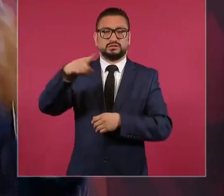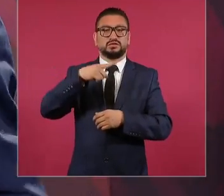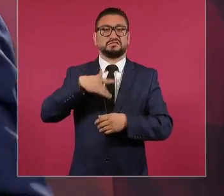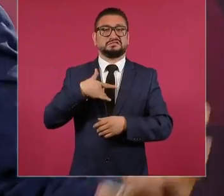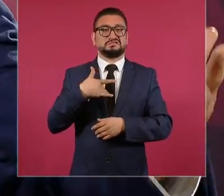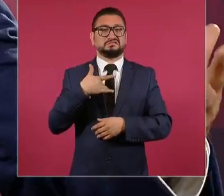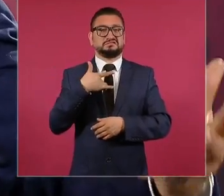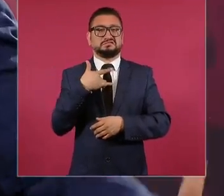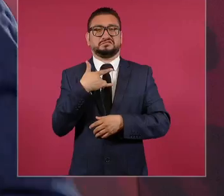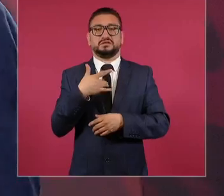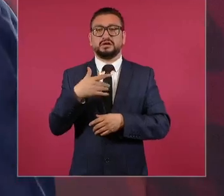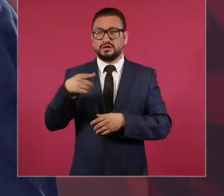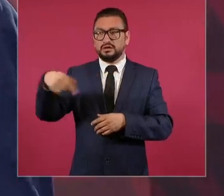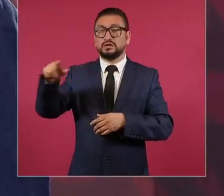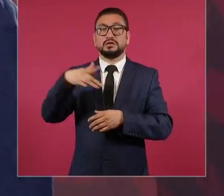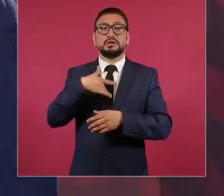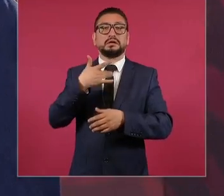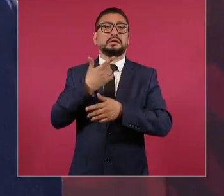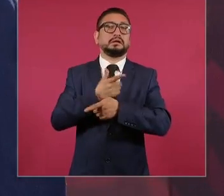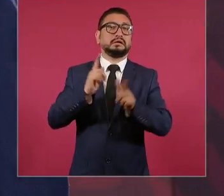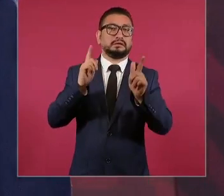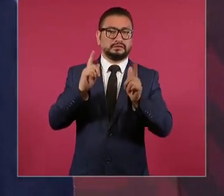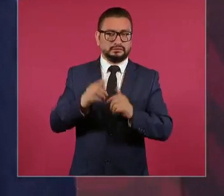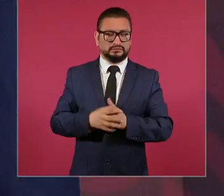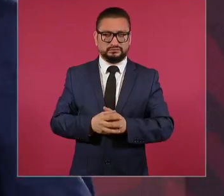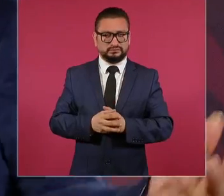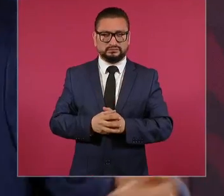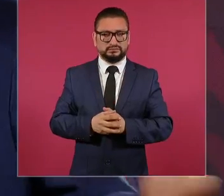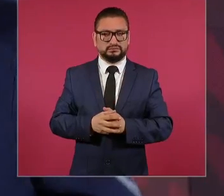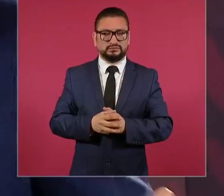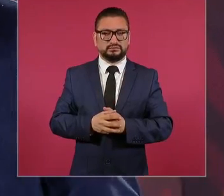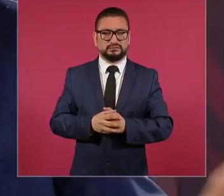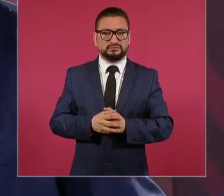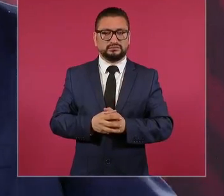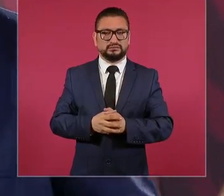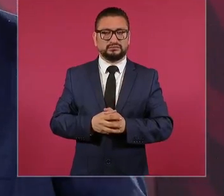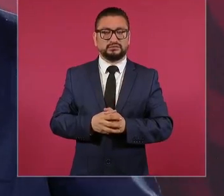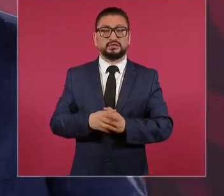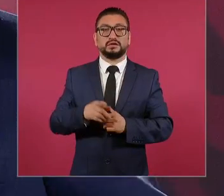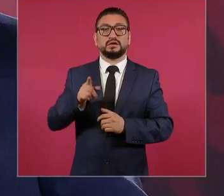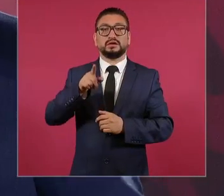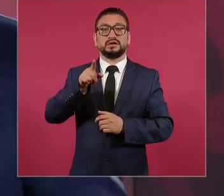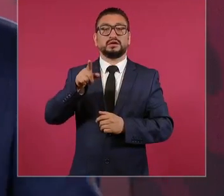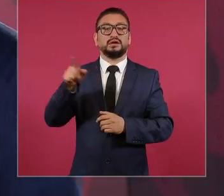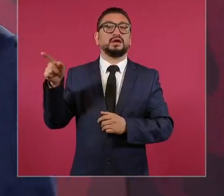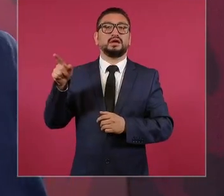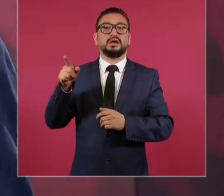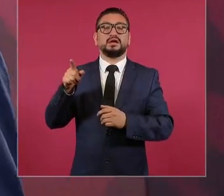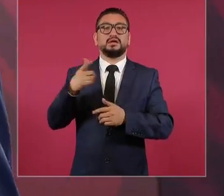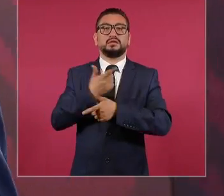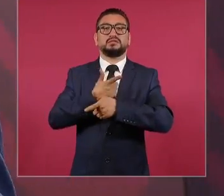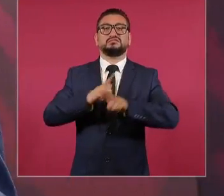sentirse libres. No van a ser títeres, peleles,